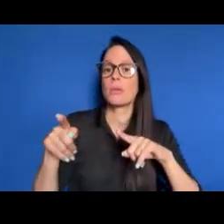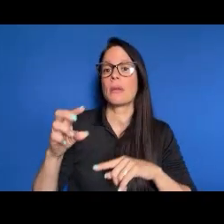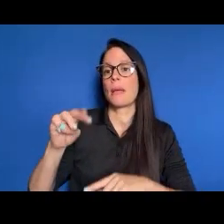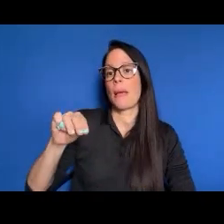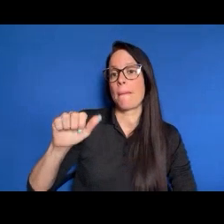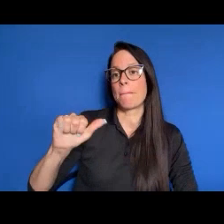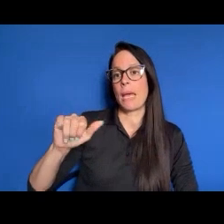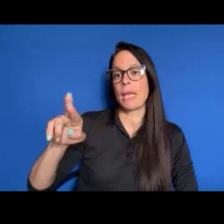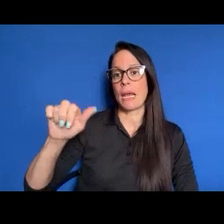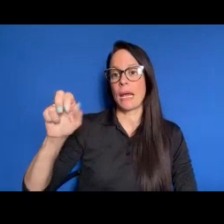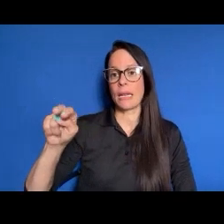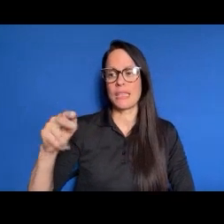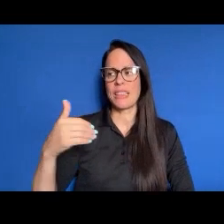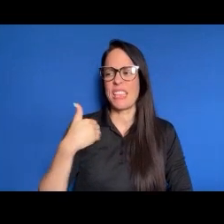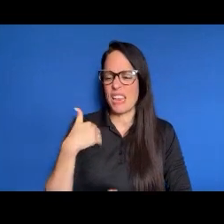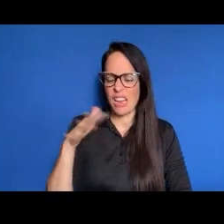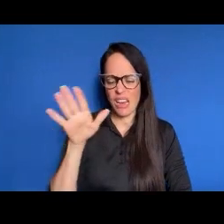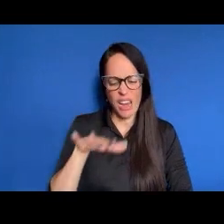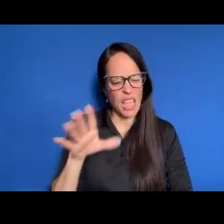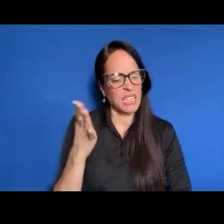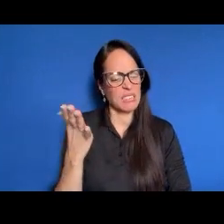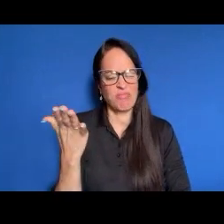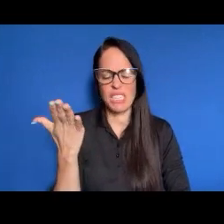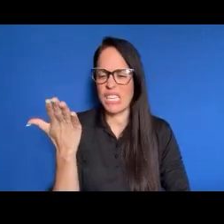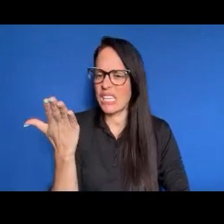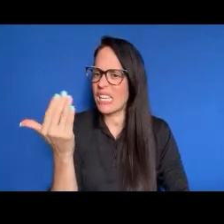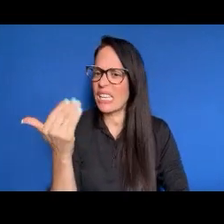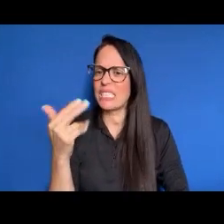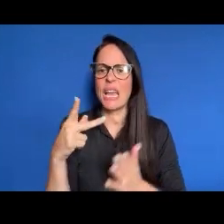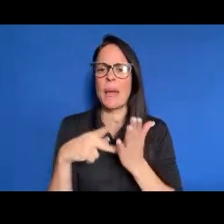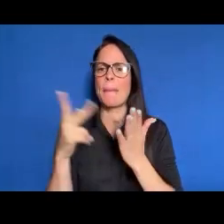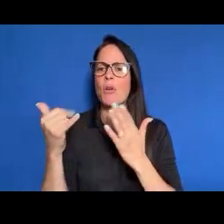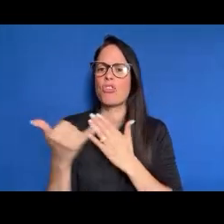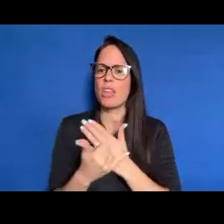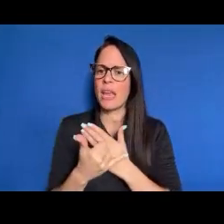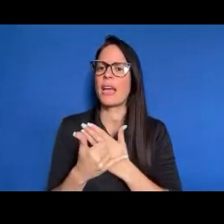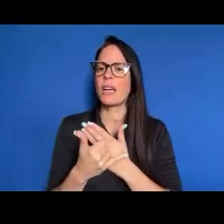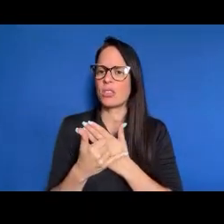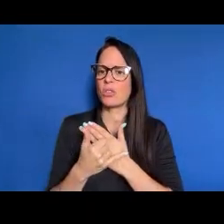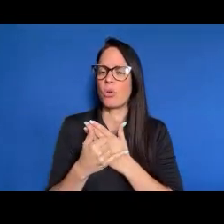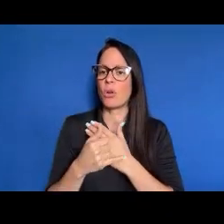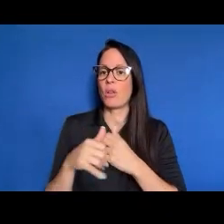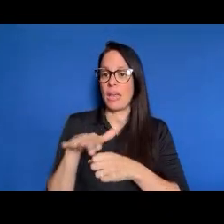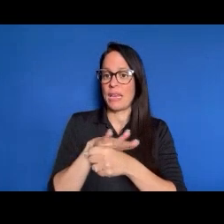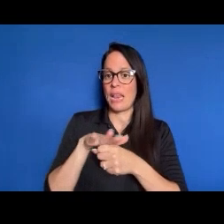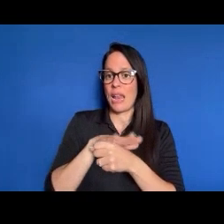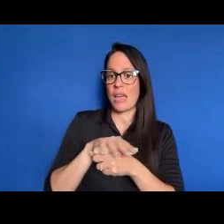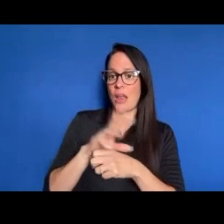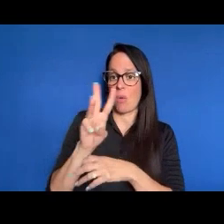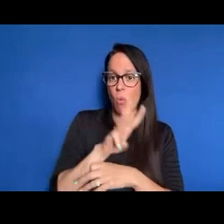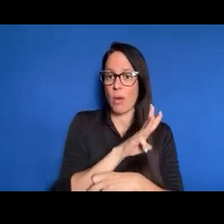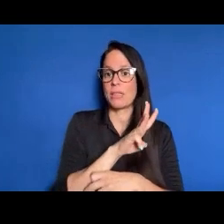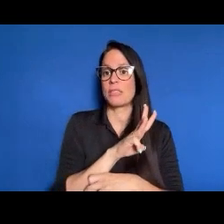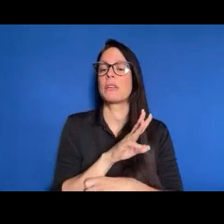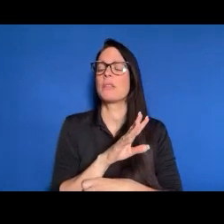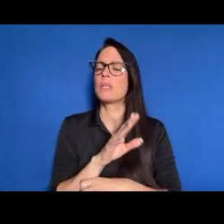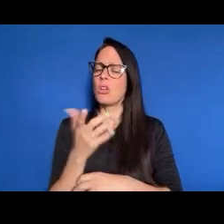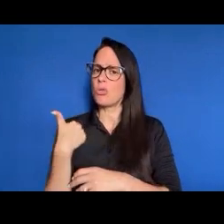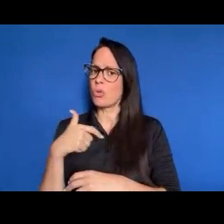son como 15 proyectos a lo largo y ancho de todo el oeste. O sea que también podemos tomar eso en consideración, esa